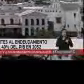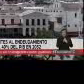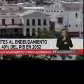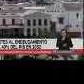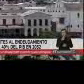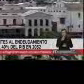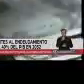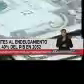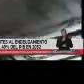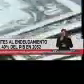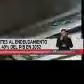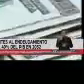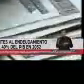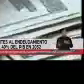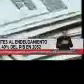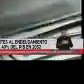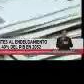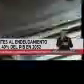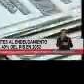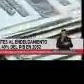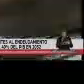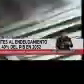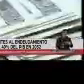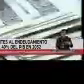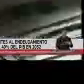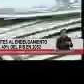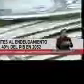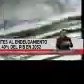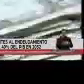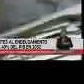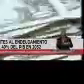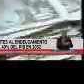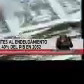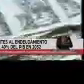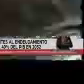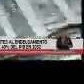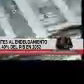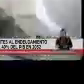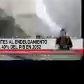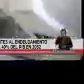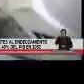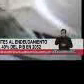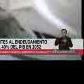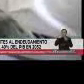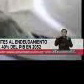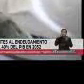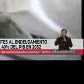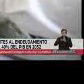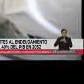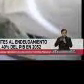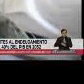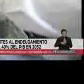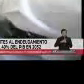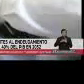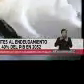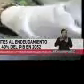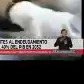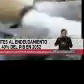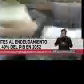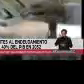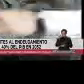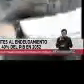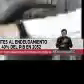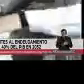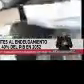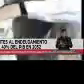que se incluya un anexo a la proforma del Presupuesto General del Estado con un plan de reducción de la deuda pública para garantizar el cumplimiento de la norma